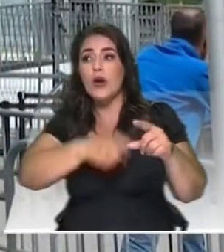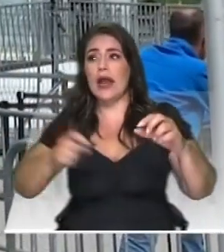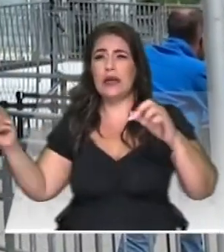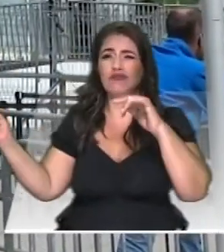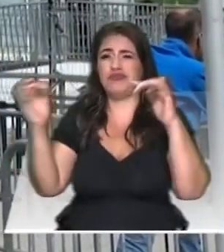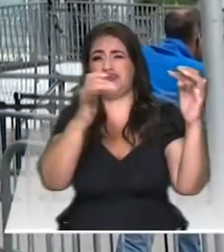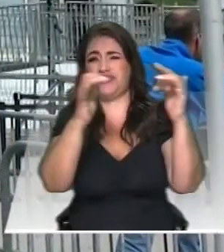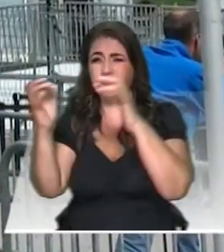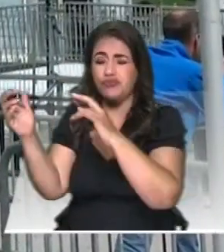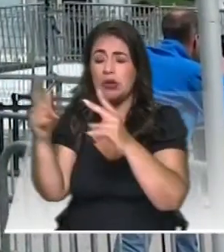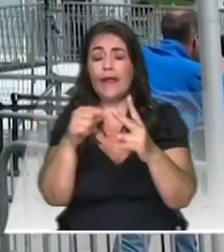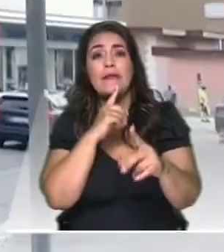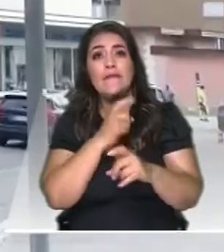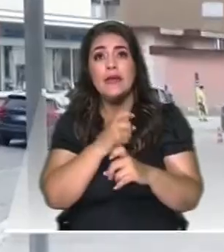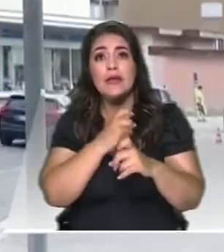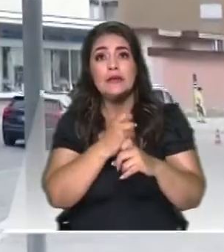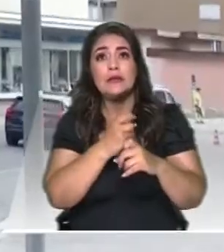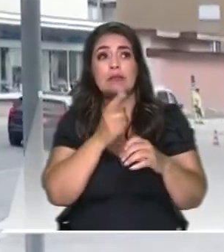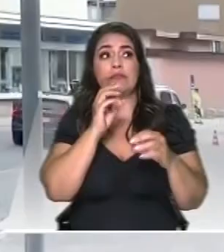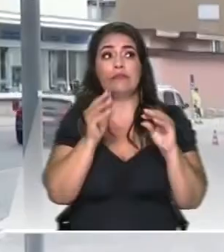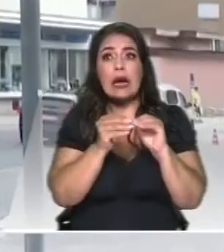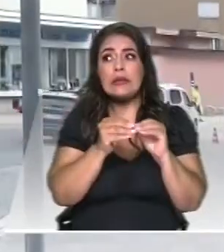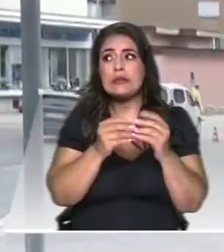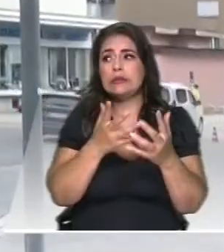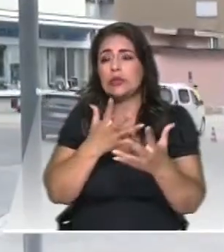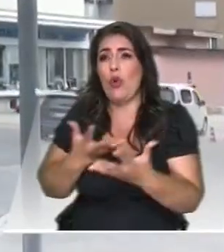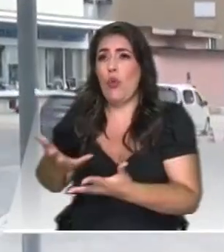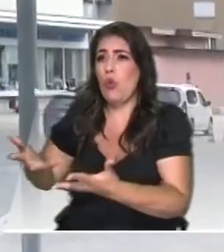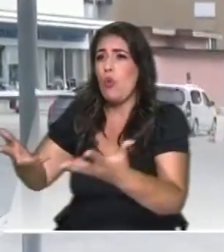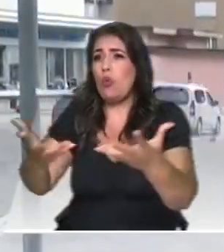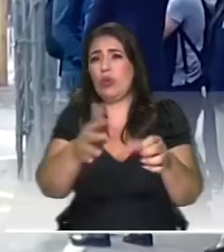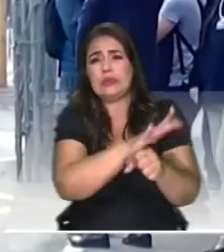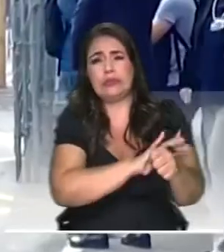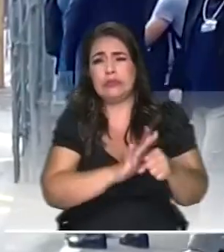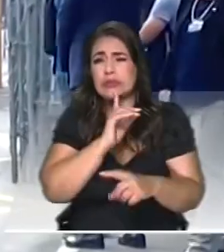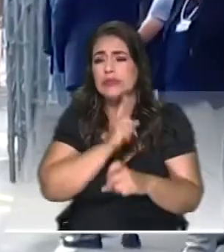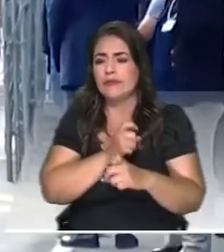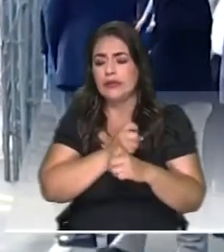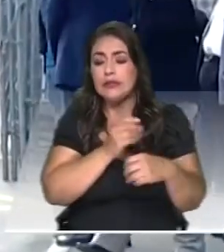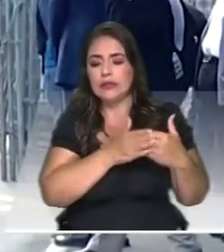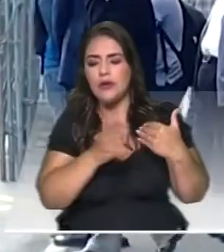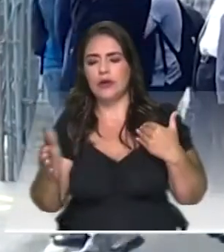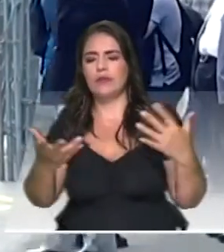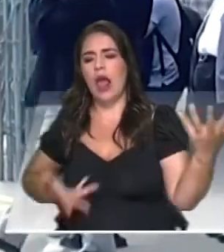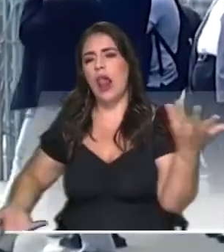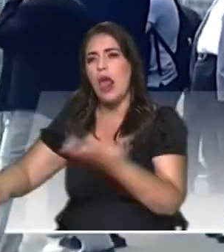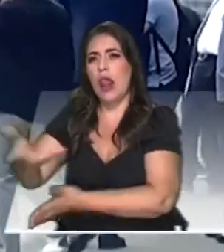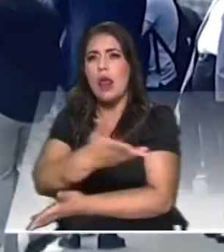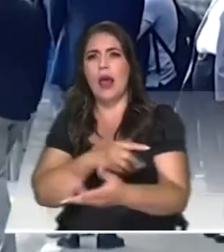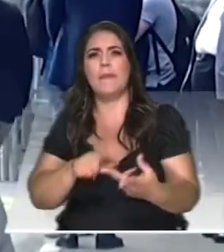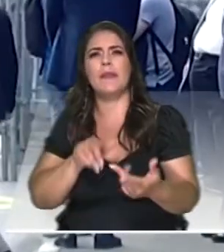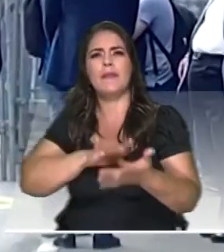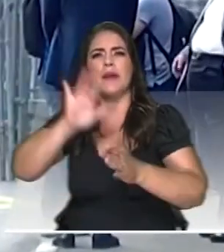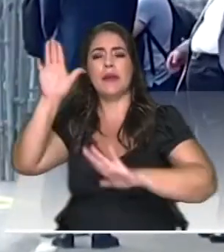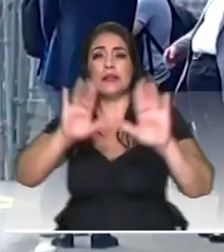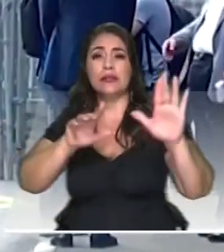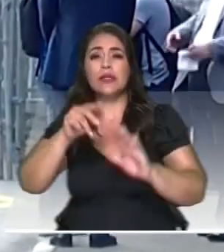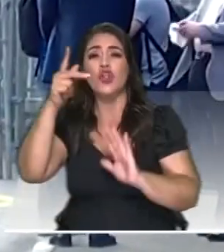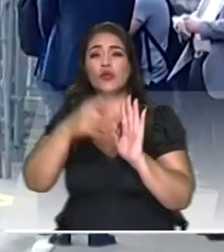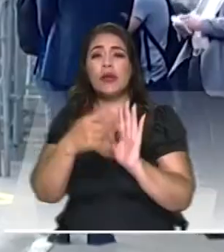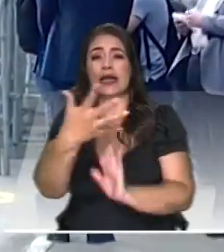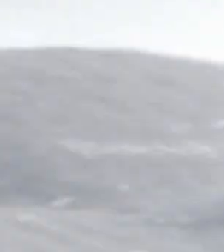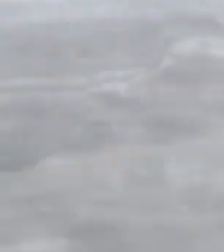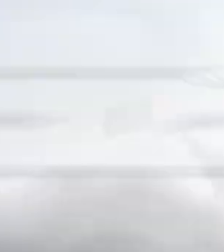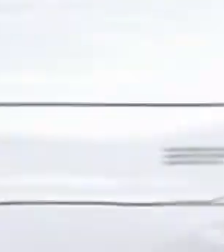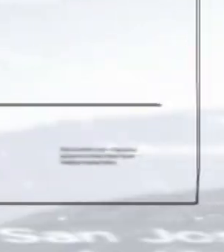de los coletazos que quedan de la pandemia por kobe y 19 son los ejes principales del encuentro en el que participan 2.500